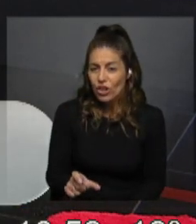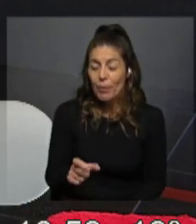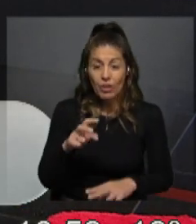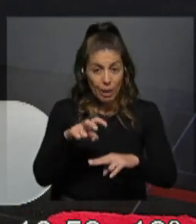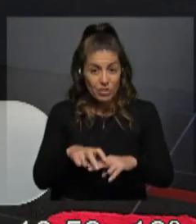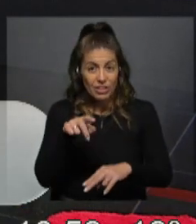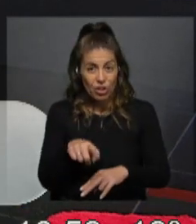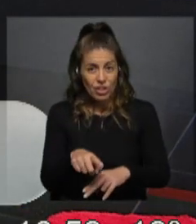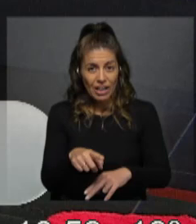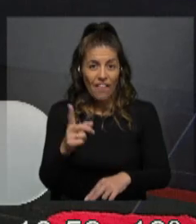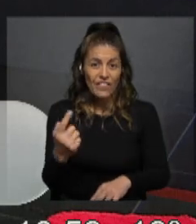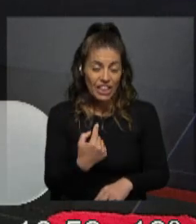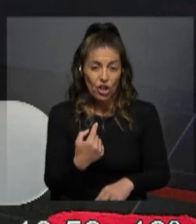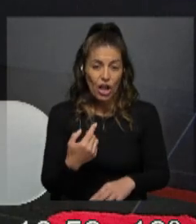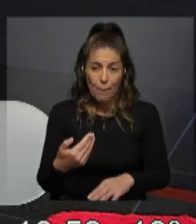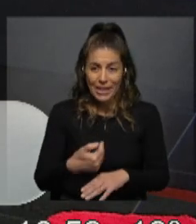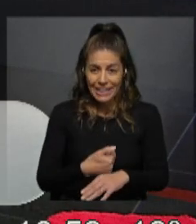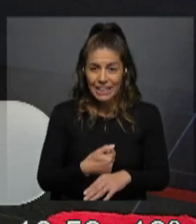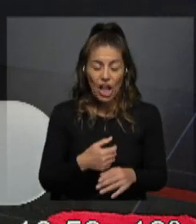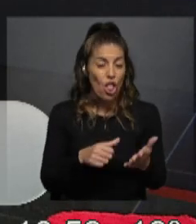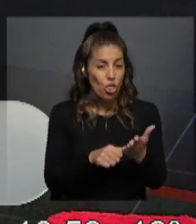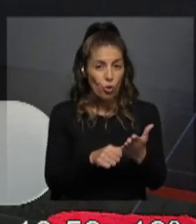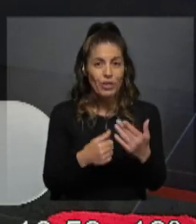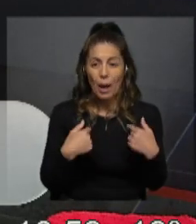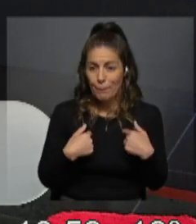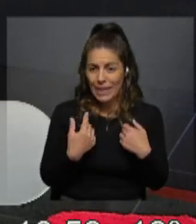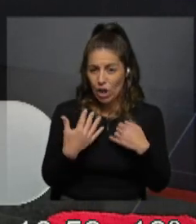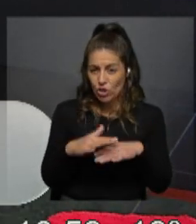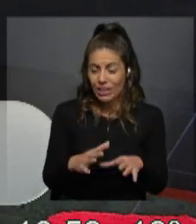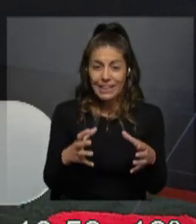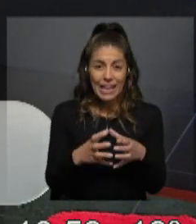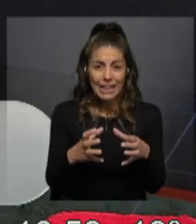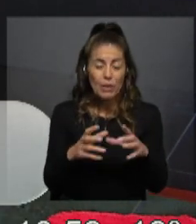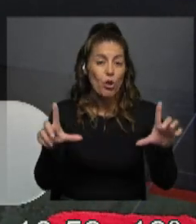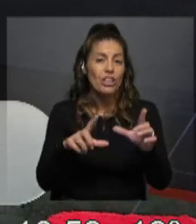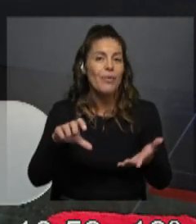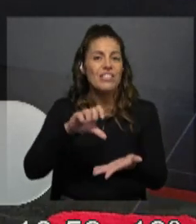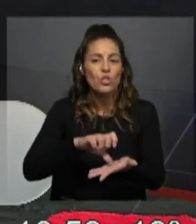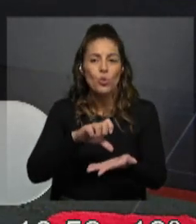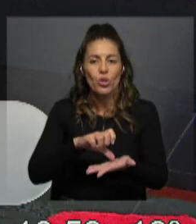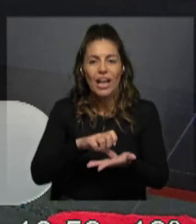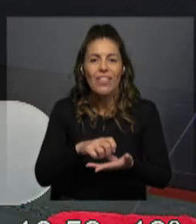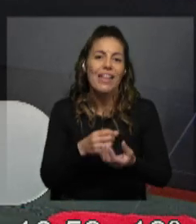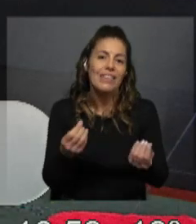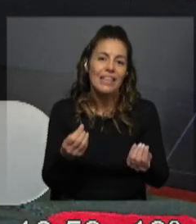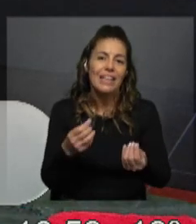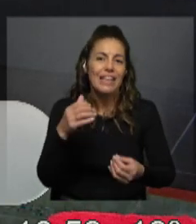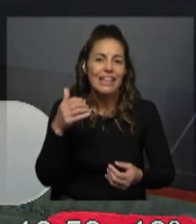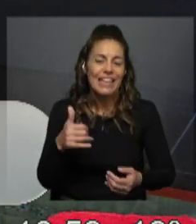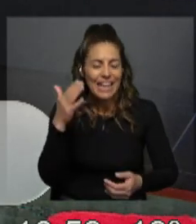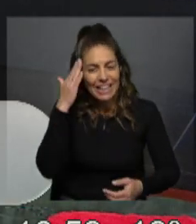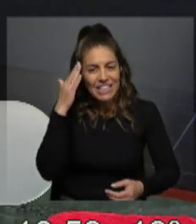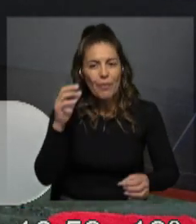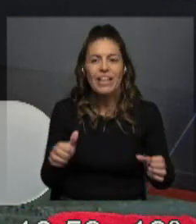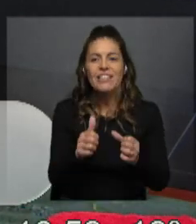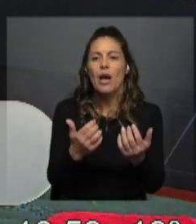aquí nos vinieron a pedir los documentos a mí, a los integrantes del equipo de TV Ciudad, en virtud, de que tenían que saber qué íbamos a hacer